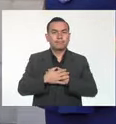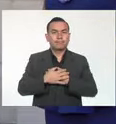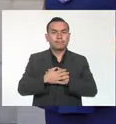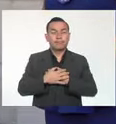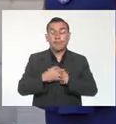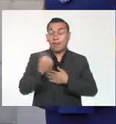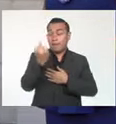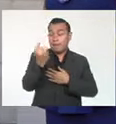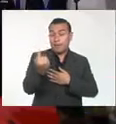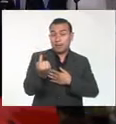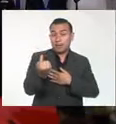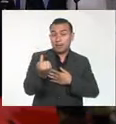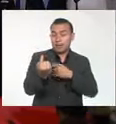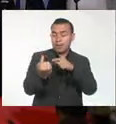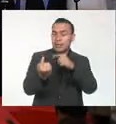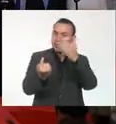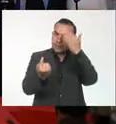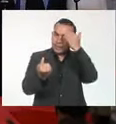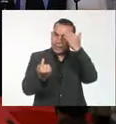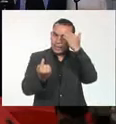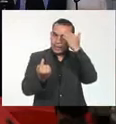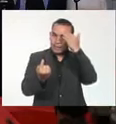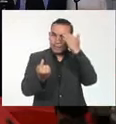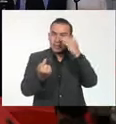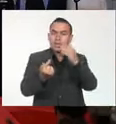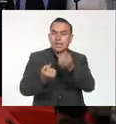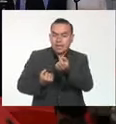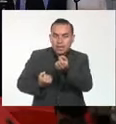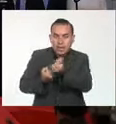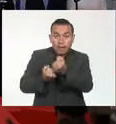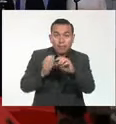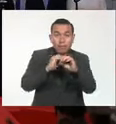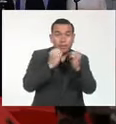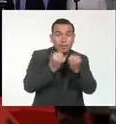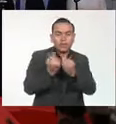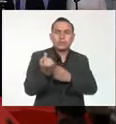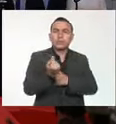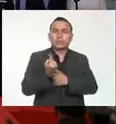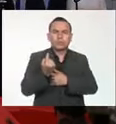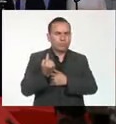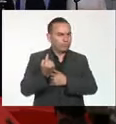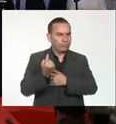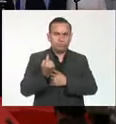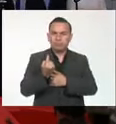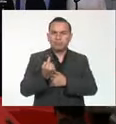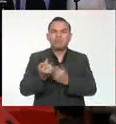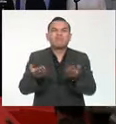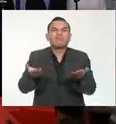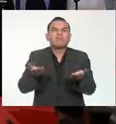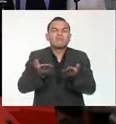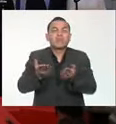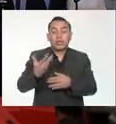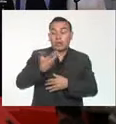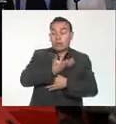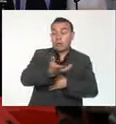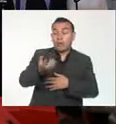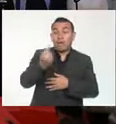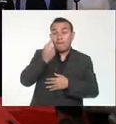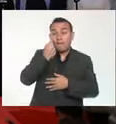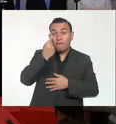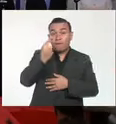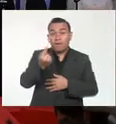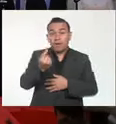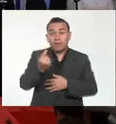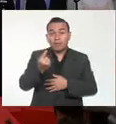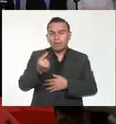Esas personas, que obviamente no se organizaron solas, no se movilizaron solas, creo que todos vimos cómo fueron